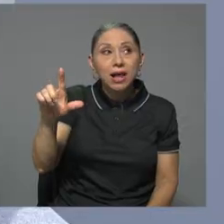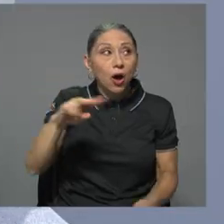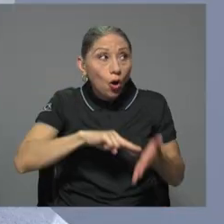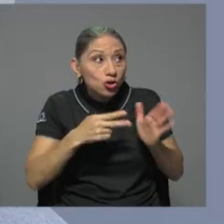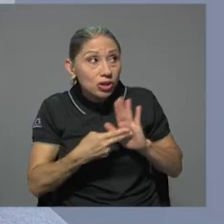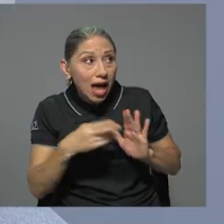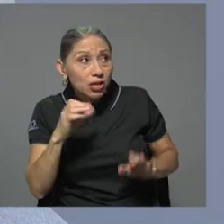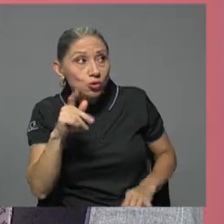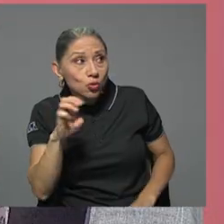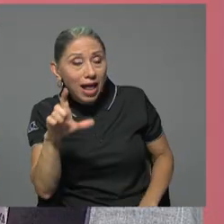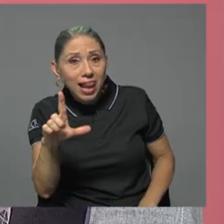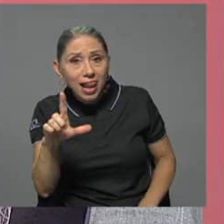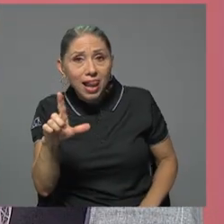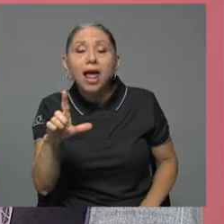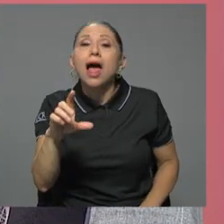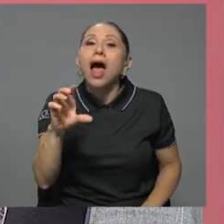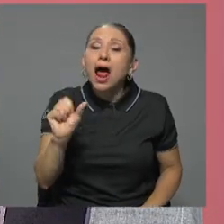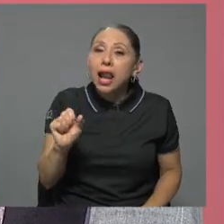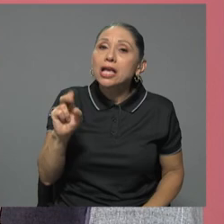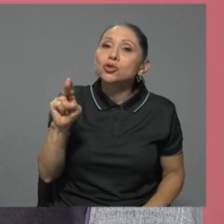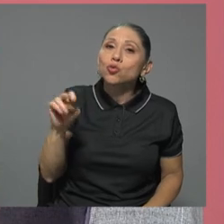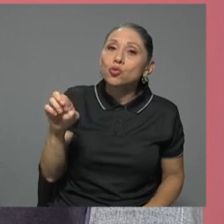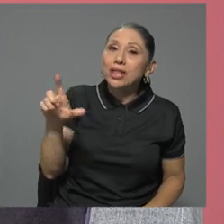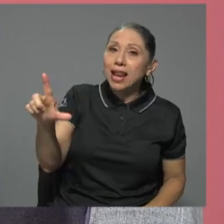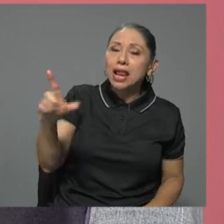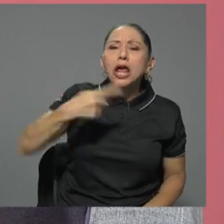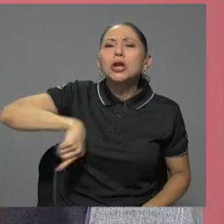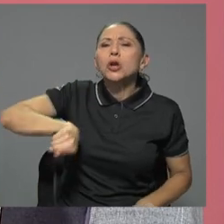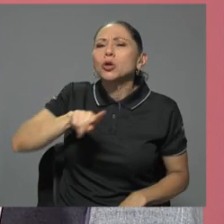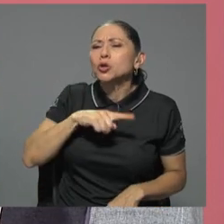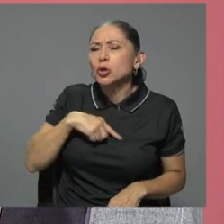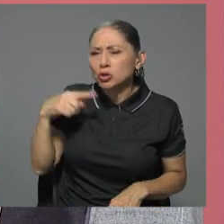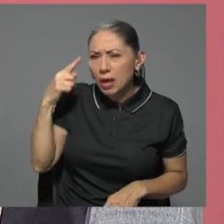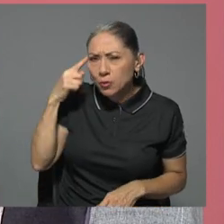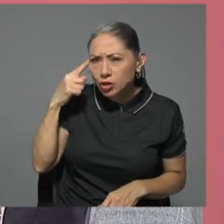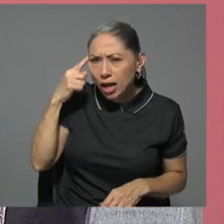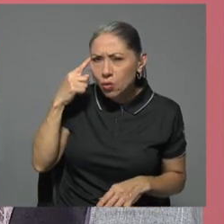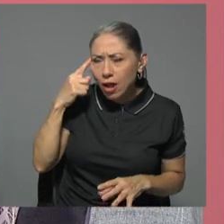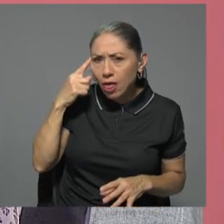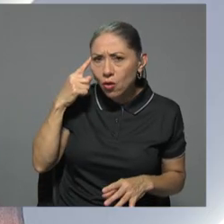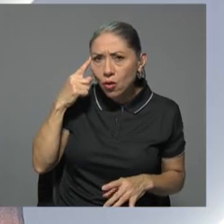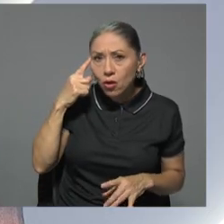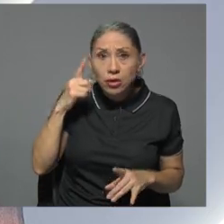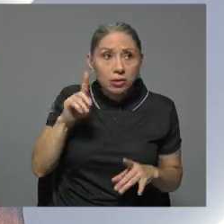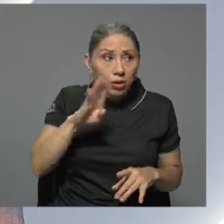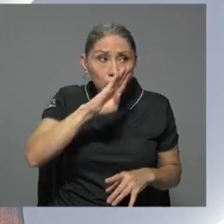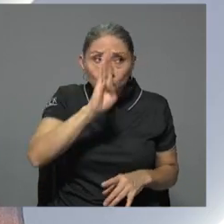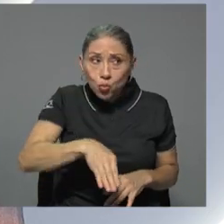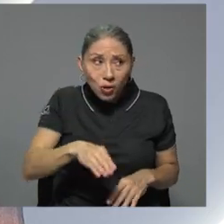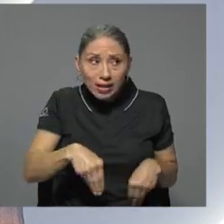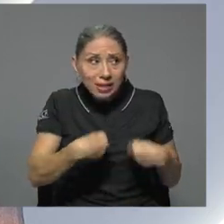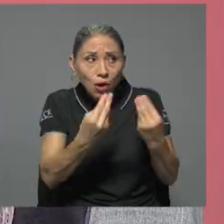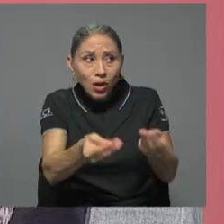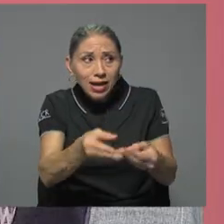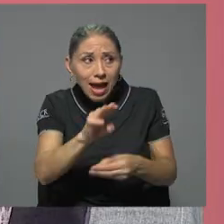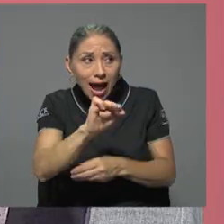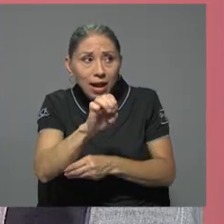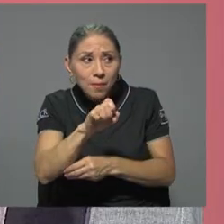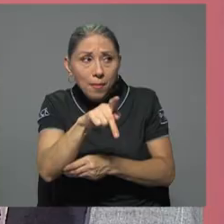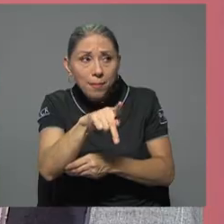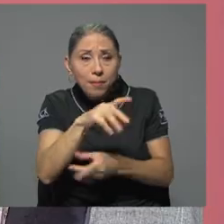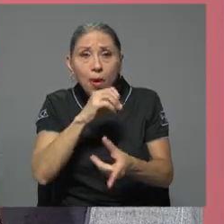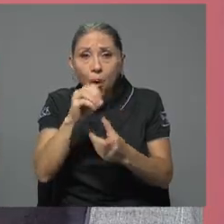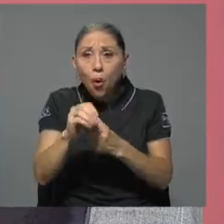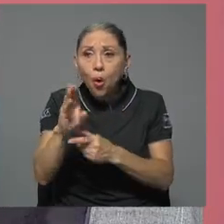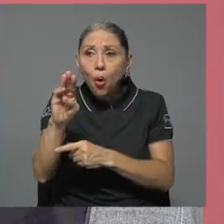del exacto la suspensión ok nosotros hemos calculado pero eso habría que nunca se lo daría al método que se le daría al misil para que la estructura